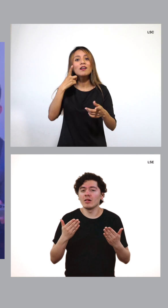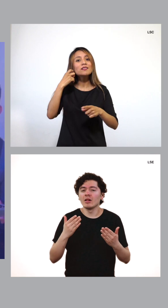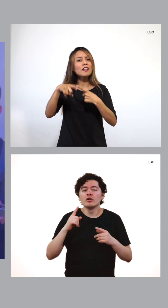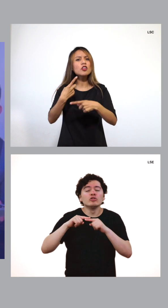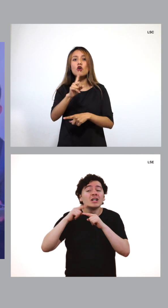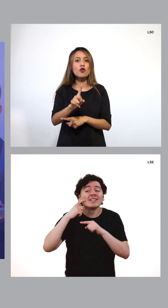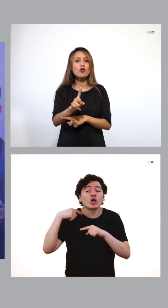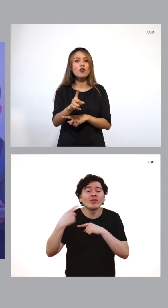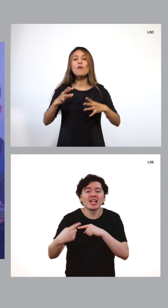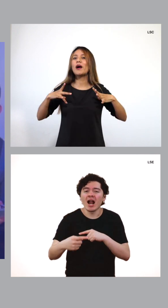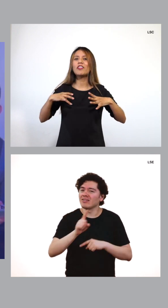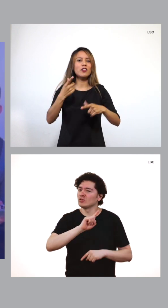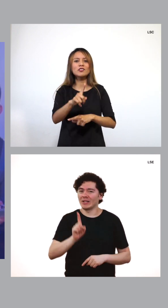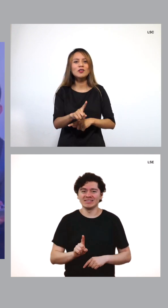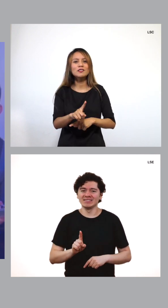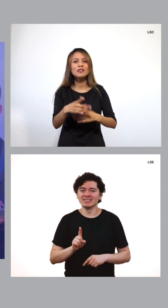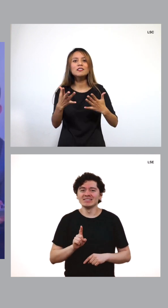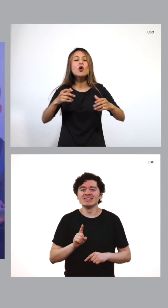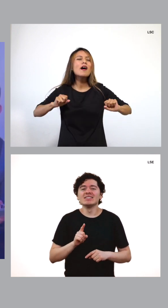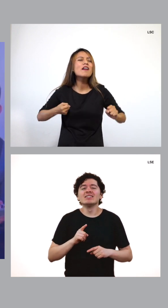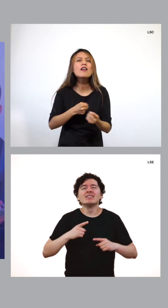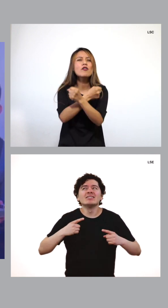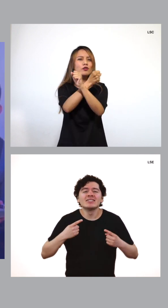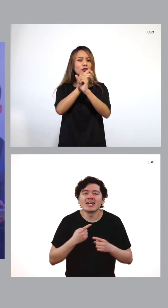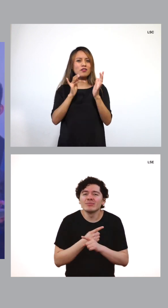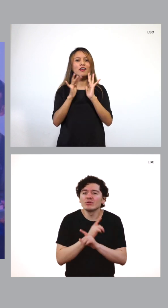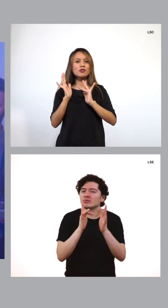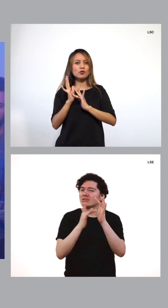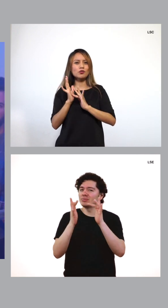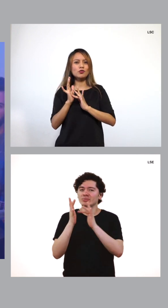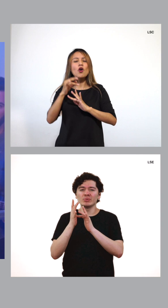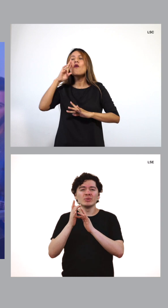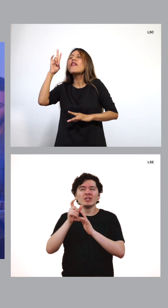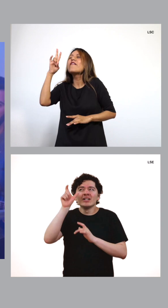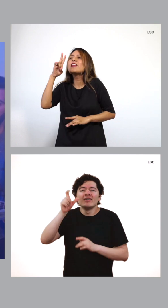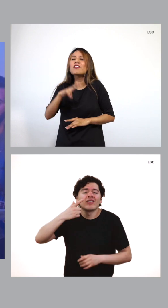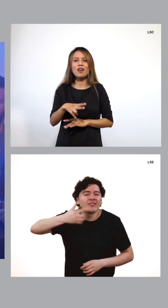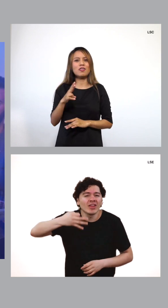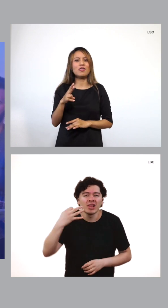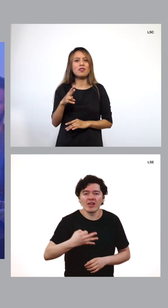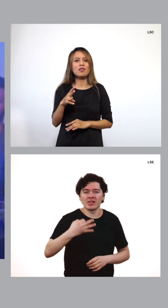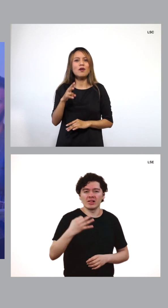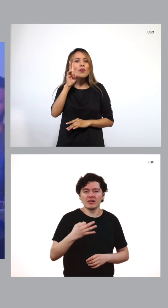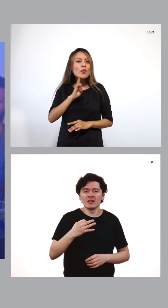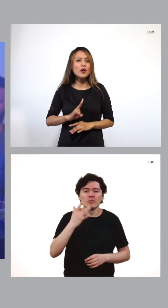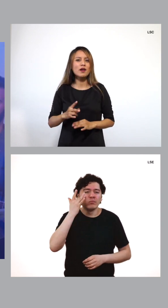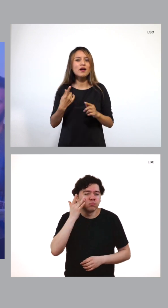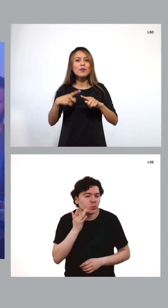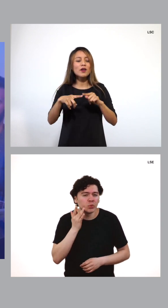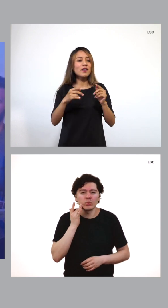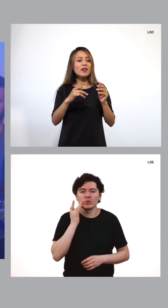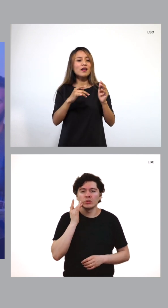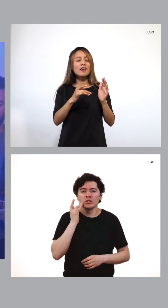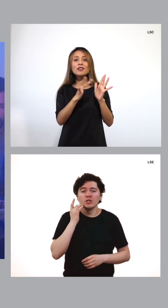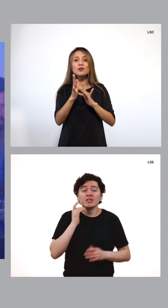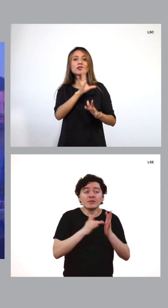vacaciones. Es una revolución de la nueva verdad, la verdad, lo que Cristo vino a